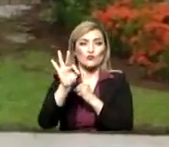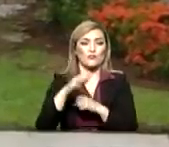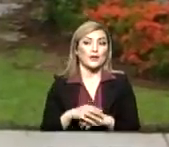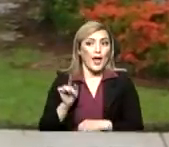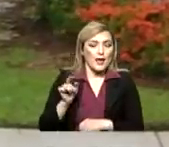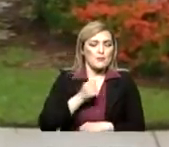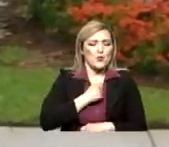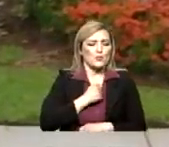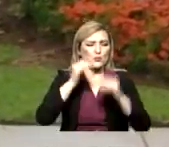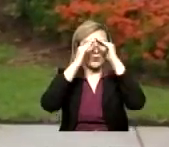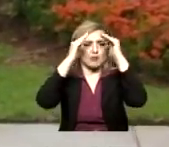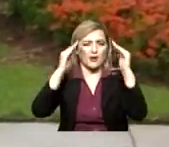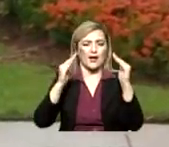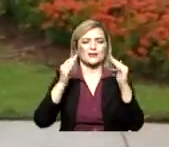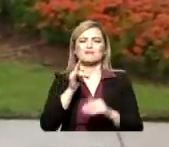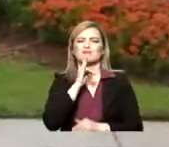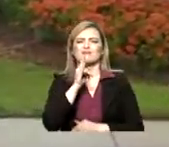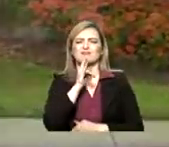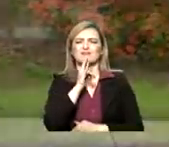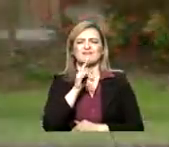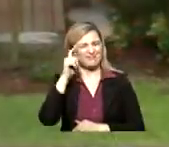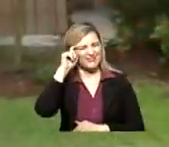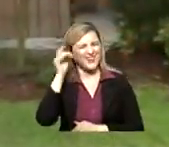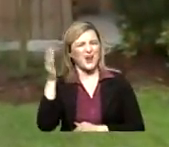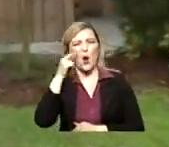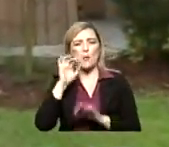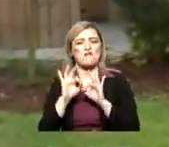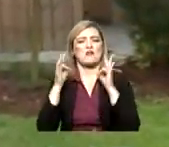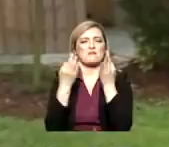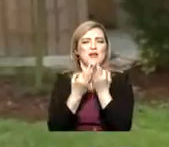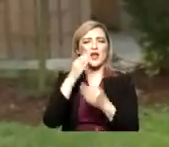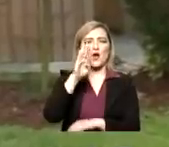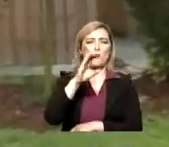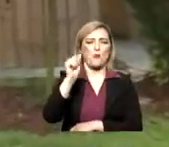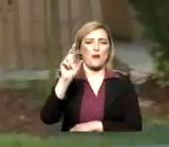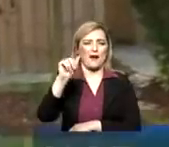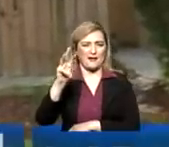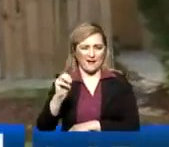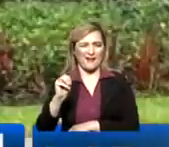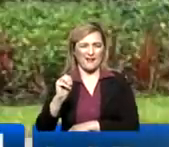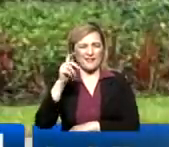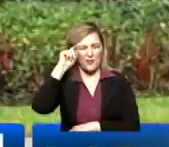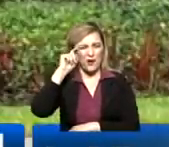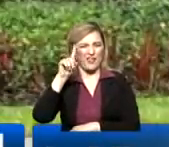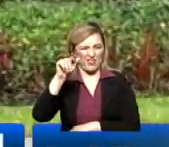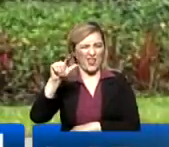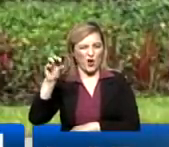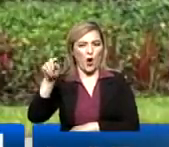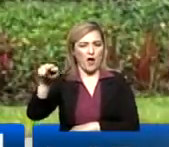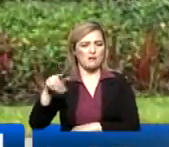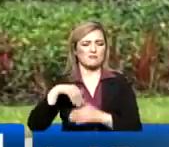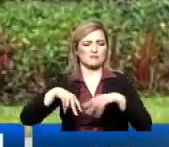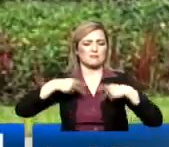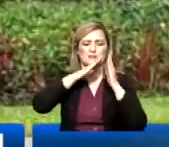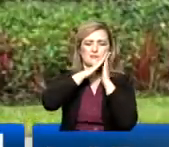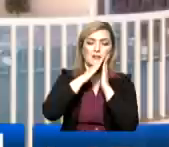Salcedo además es propietario de la casa en Miami, que este noticiero mostró. Era el sitio en el que se hospedaba la familia Bucarán. Por ese bien, comprado